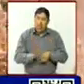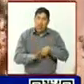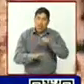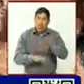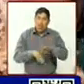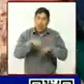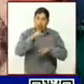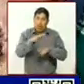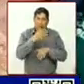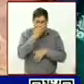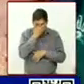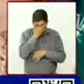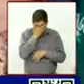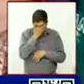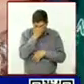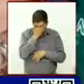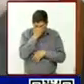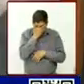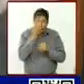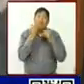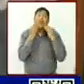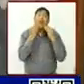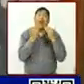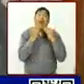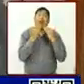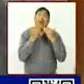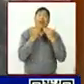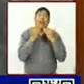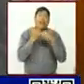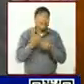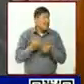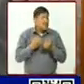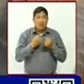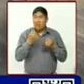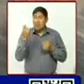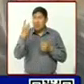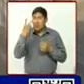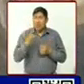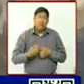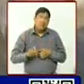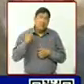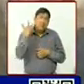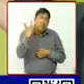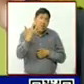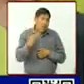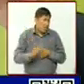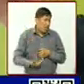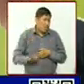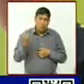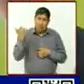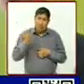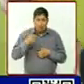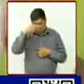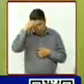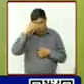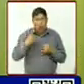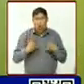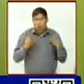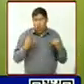charla. No, igualmente también a que le agradezco de la bendición al joven Claudio.